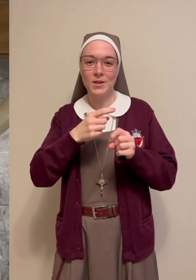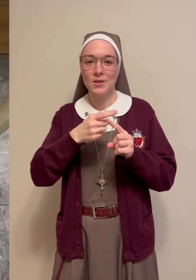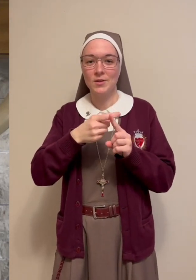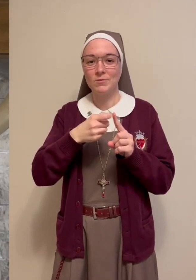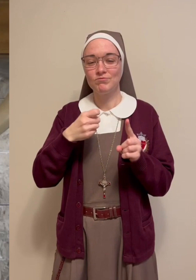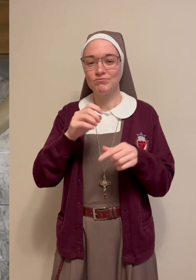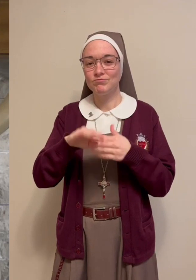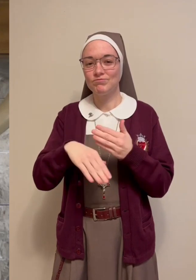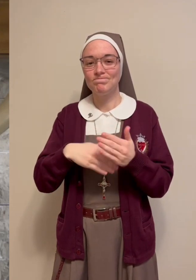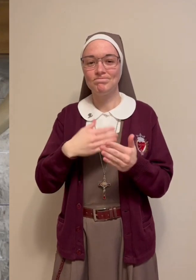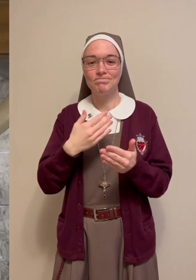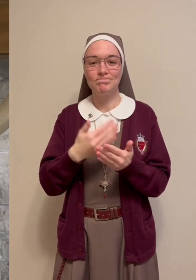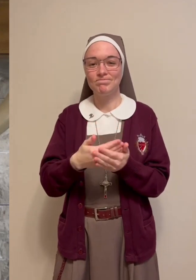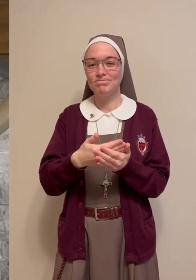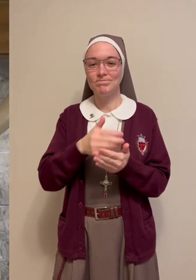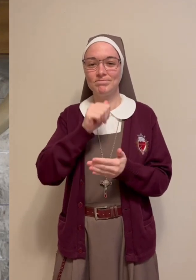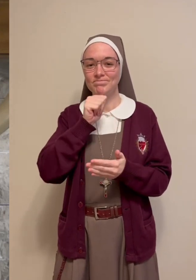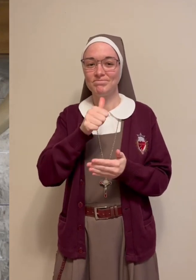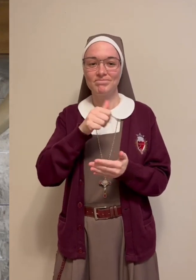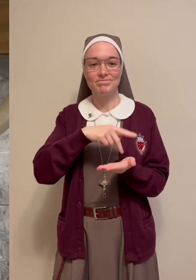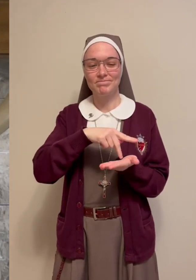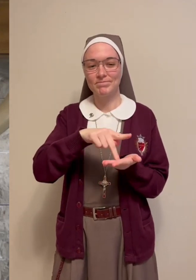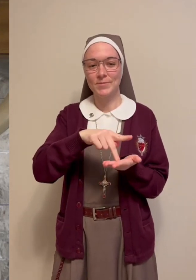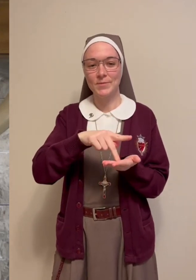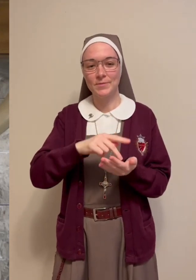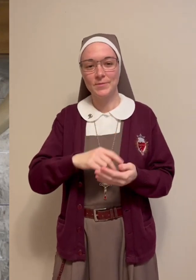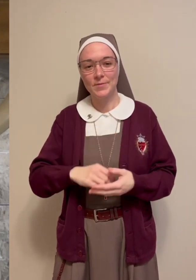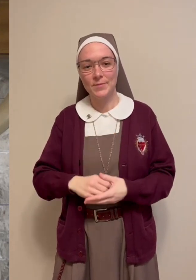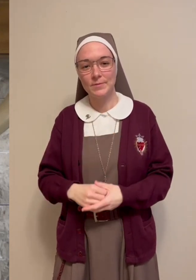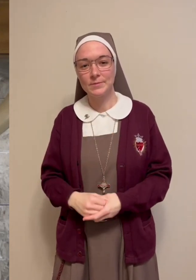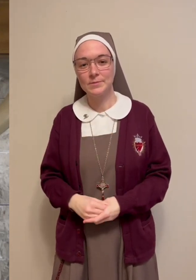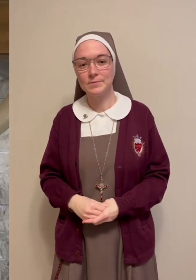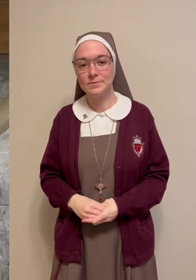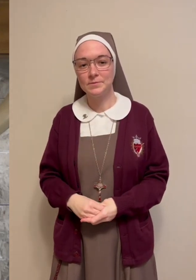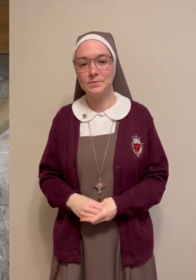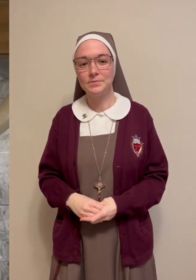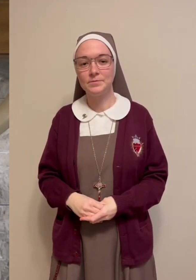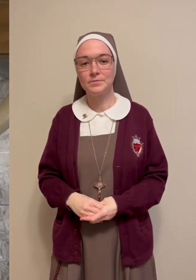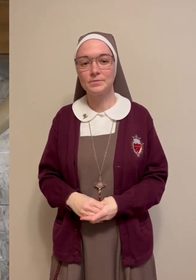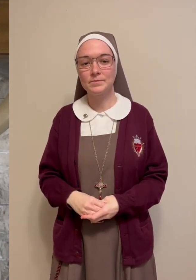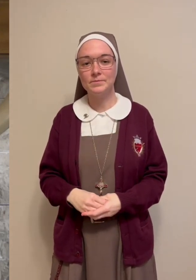custodiar y guardar de toda impureza.